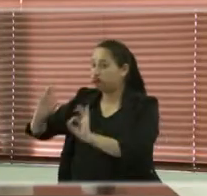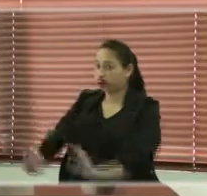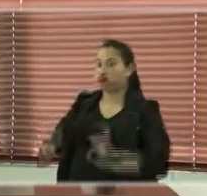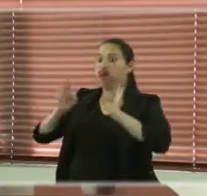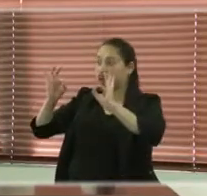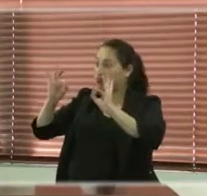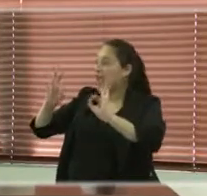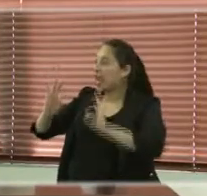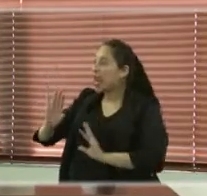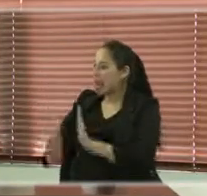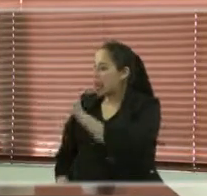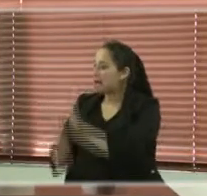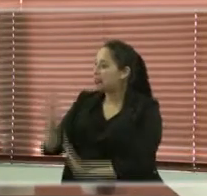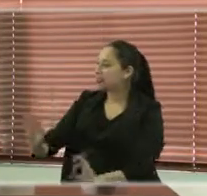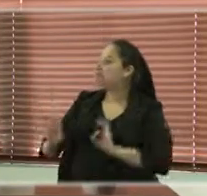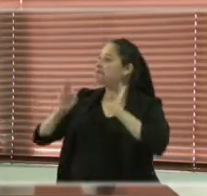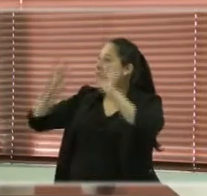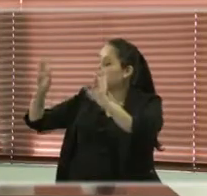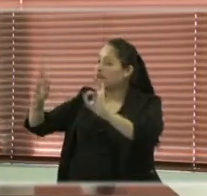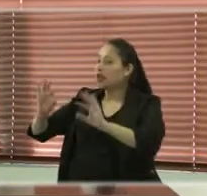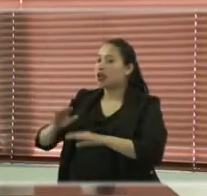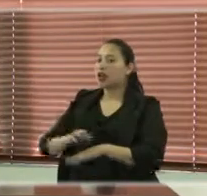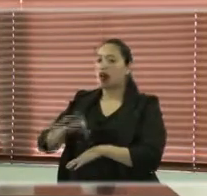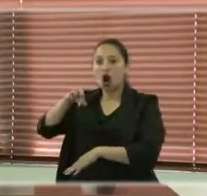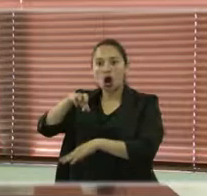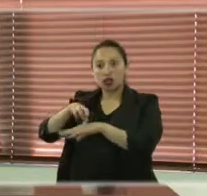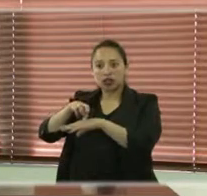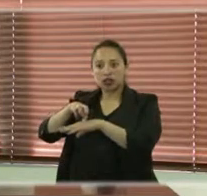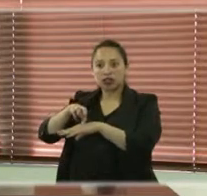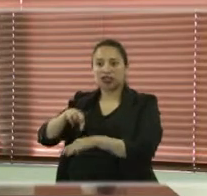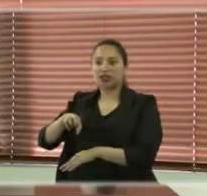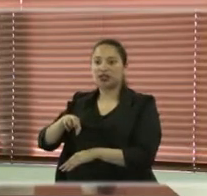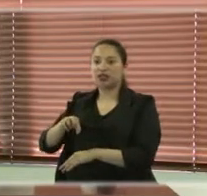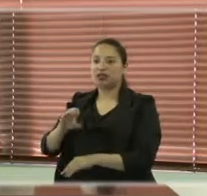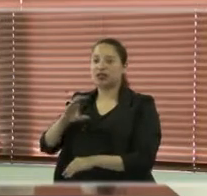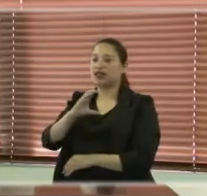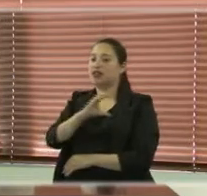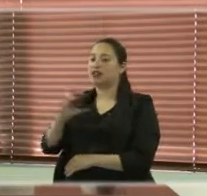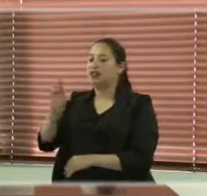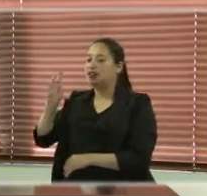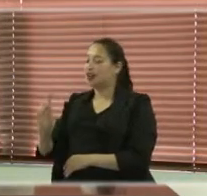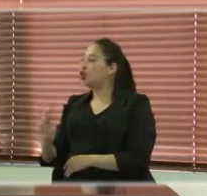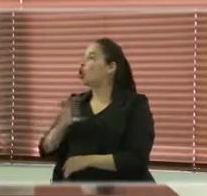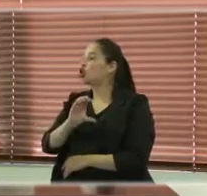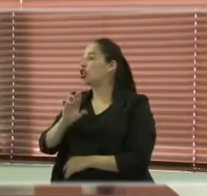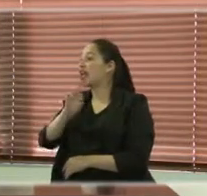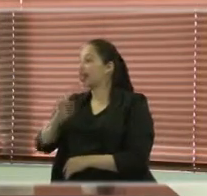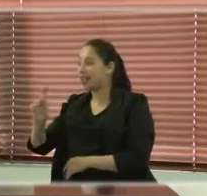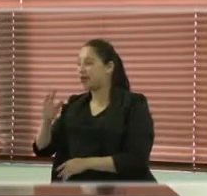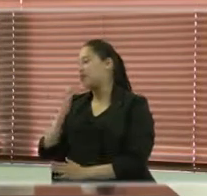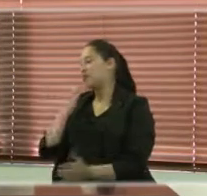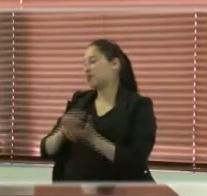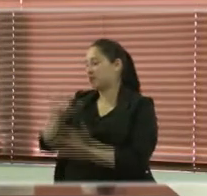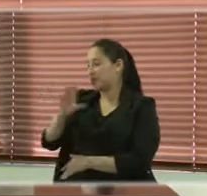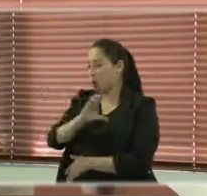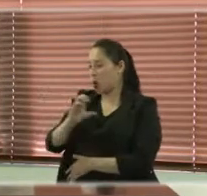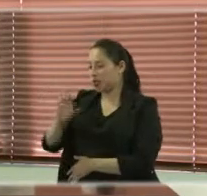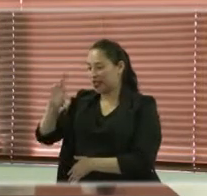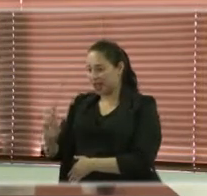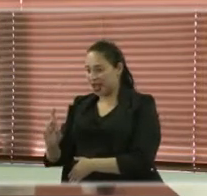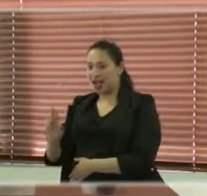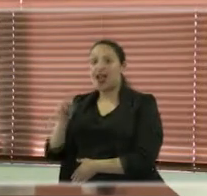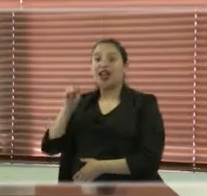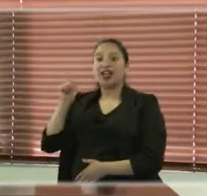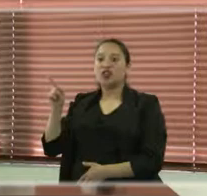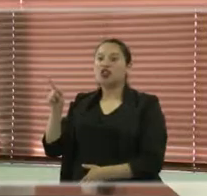Rica que que es un país que a la a la a los ojos digamos de la de la comunidad